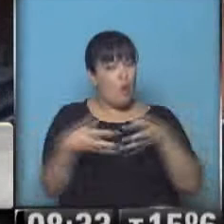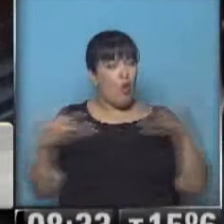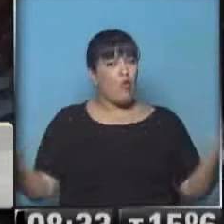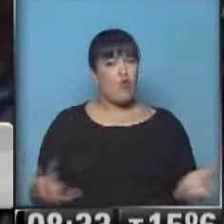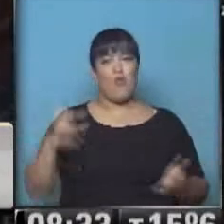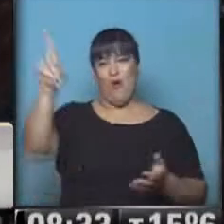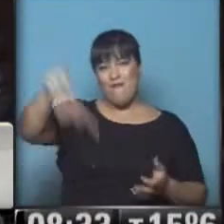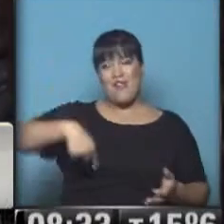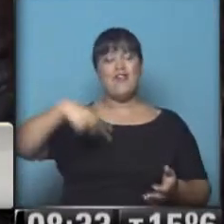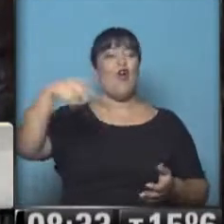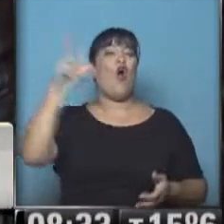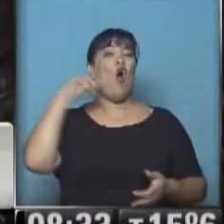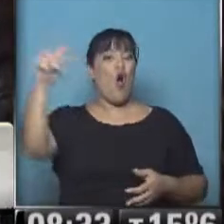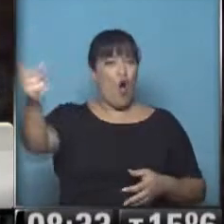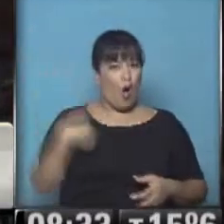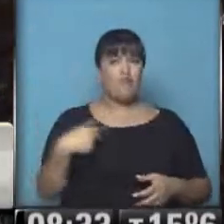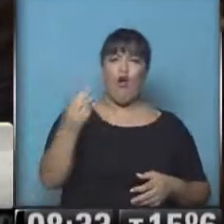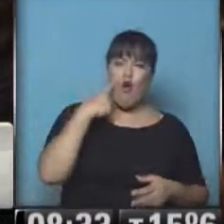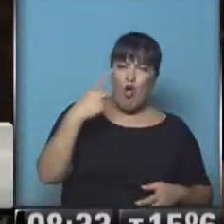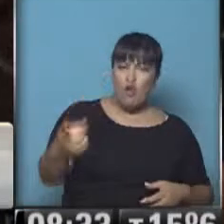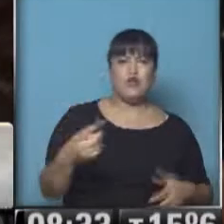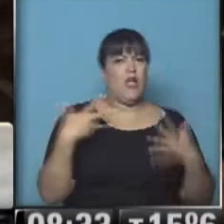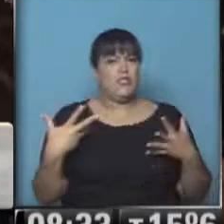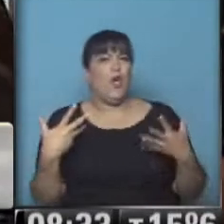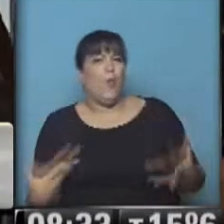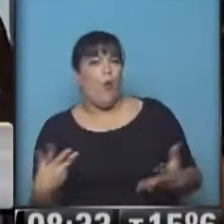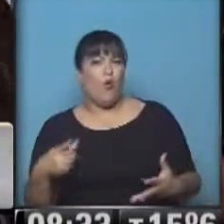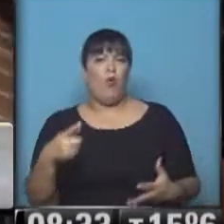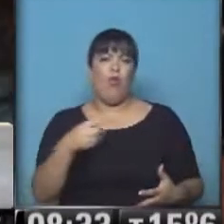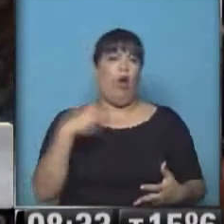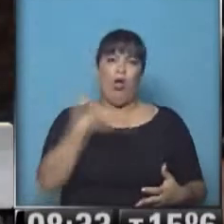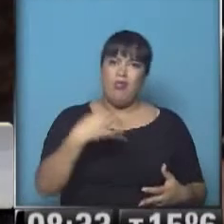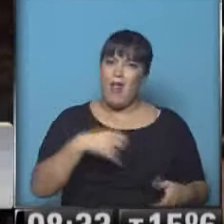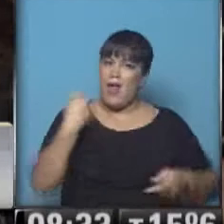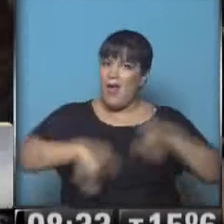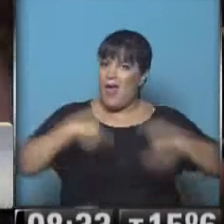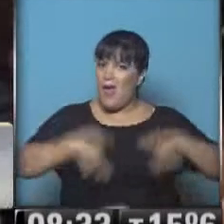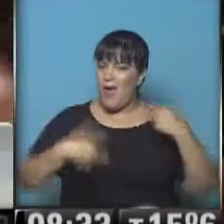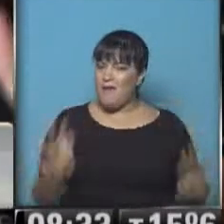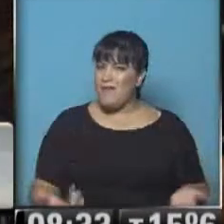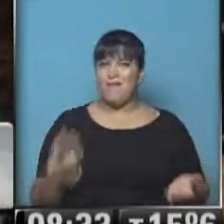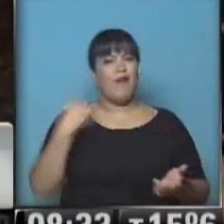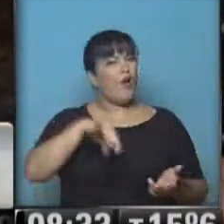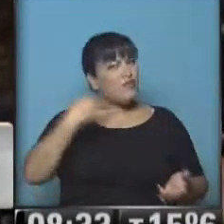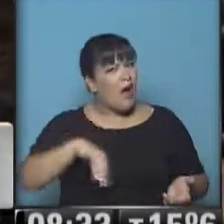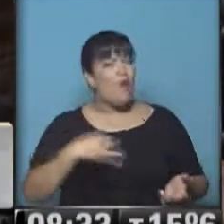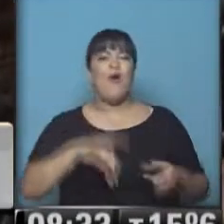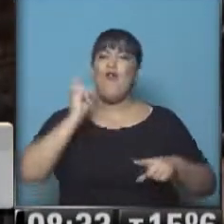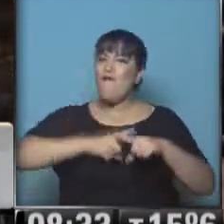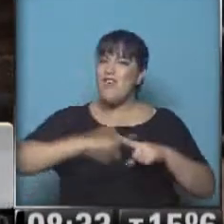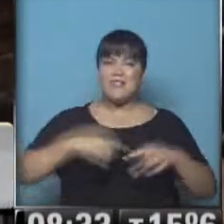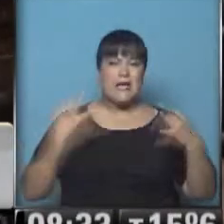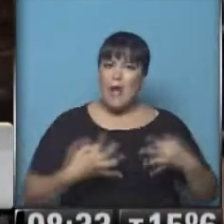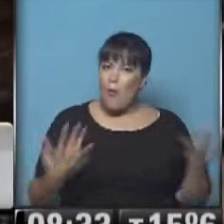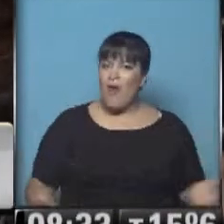Germán, que yo le conocía a Eugenio, y me dice, che, boludo, tienen que tocar el club. Me dijo, está bueno lo que sucede.